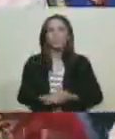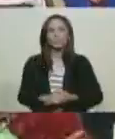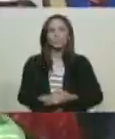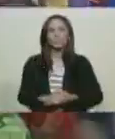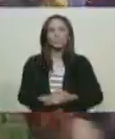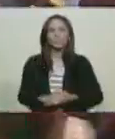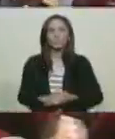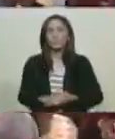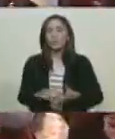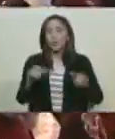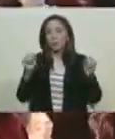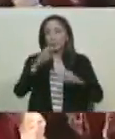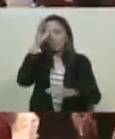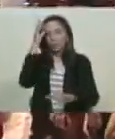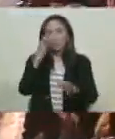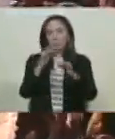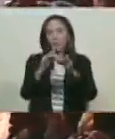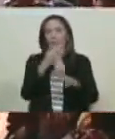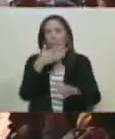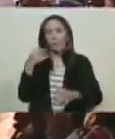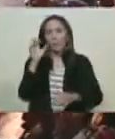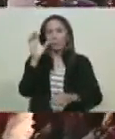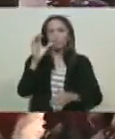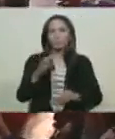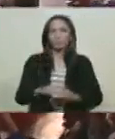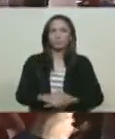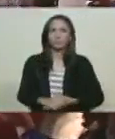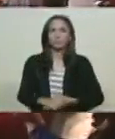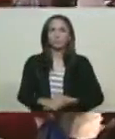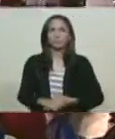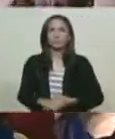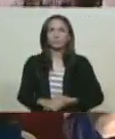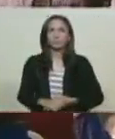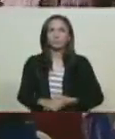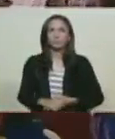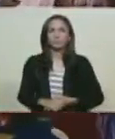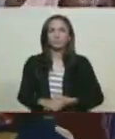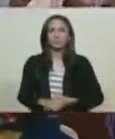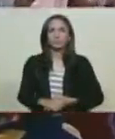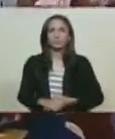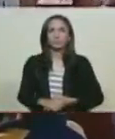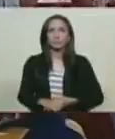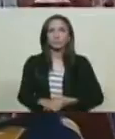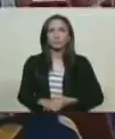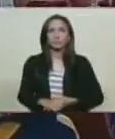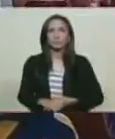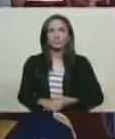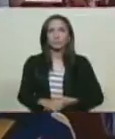fe que lo vamos a seguir logrando, tengo fe.